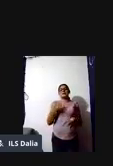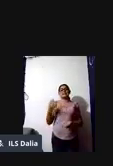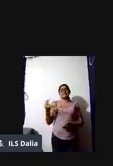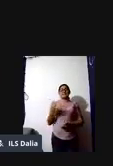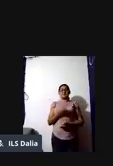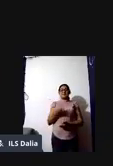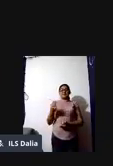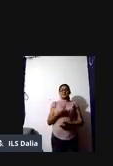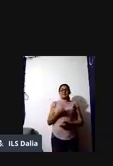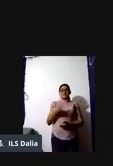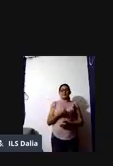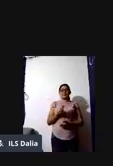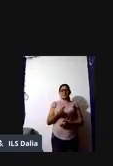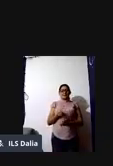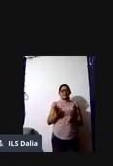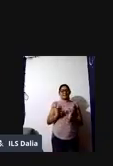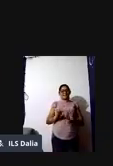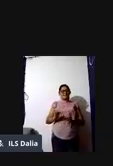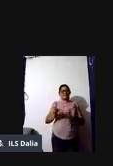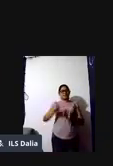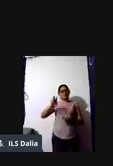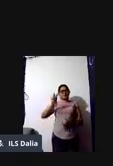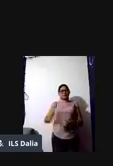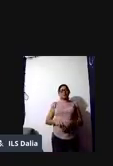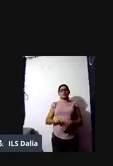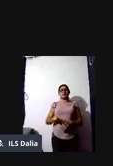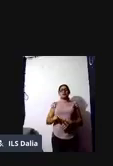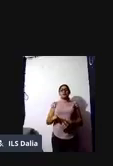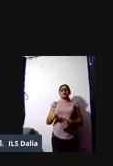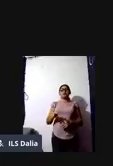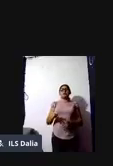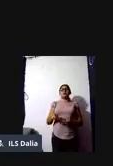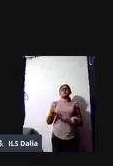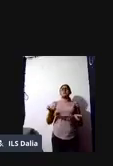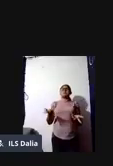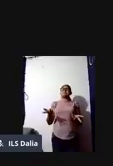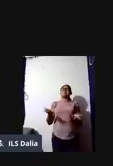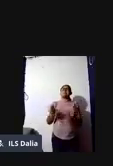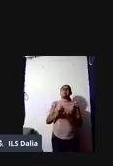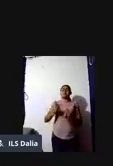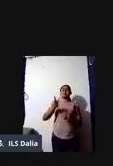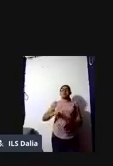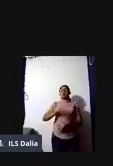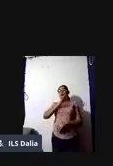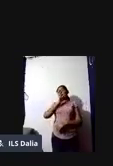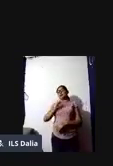necesidad imperante de hacer uso. Fíjate, es que es tan hermoso